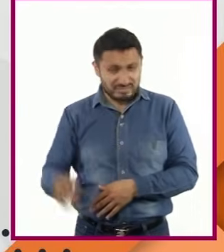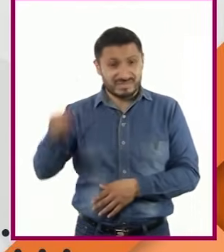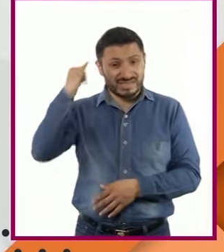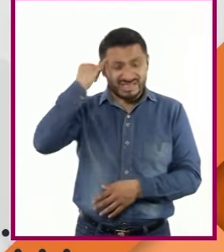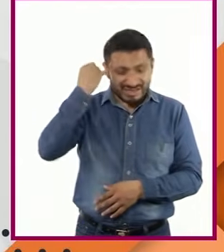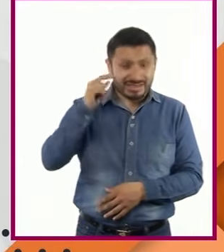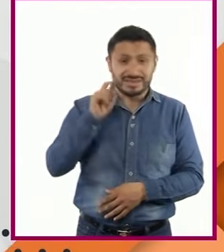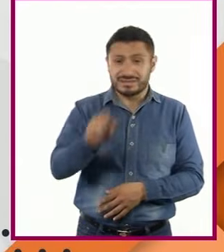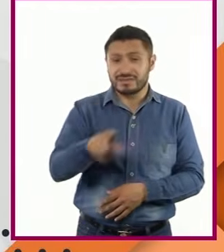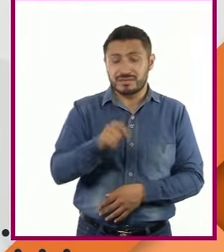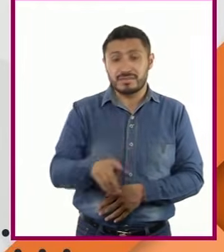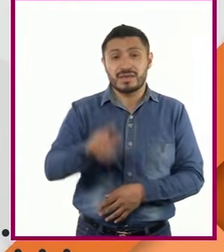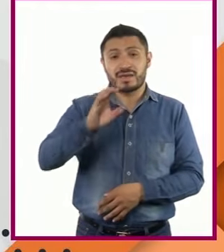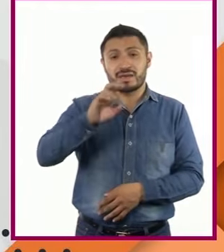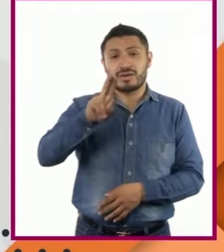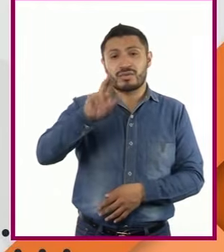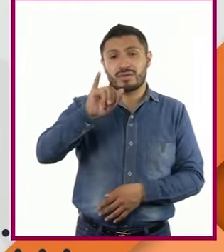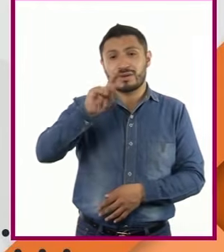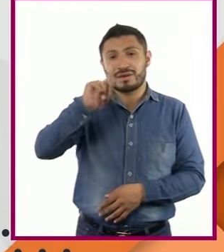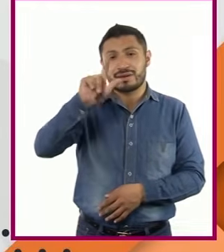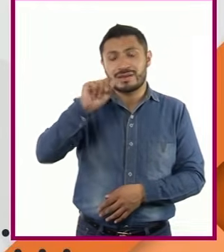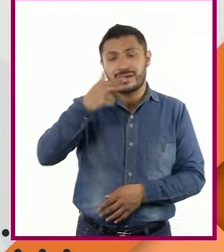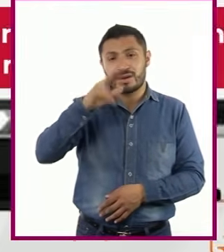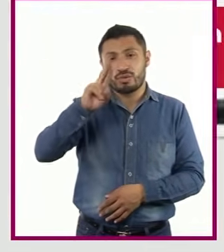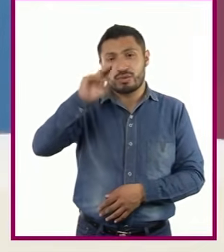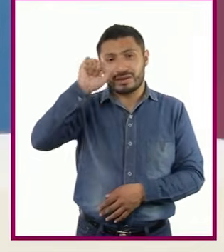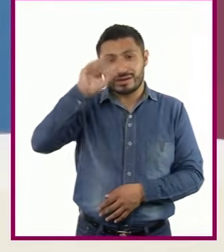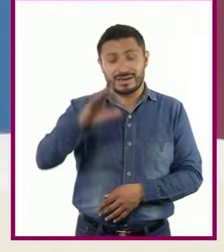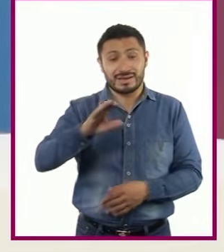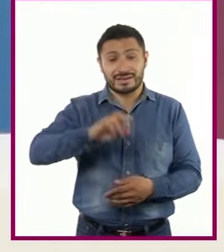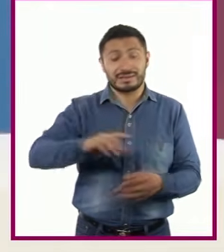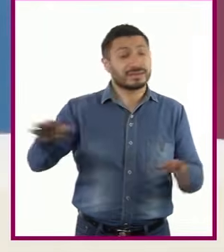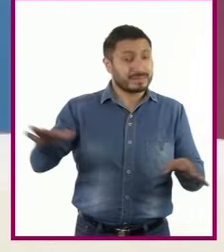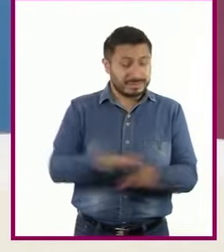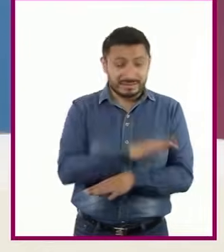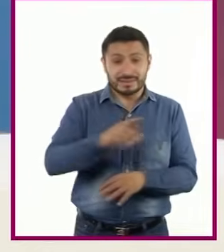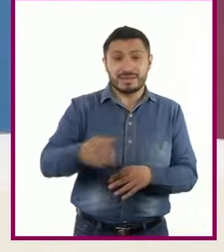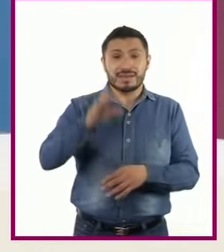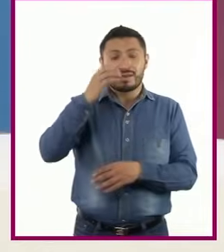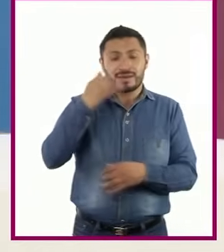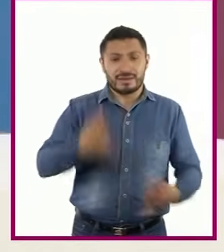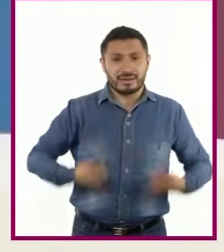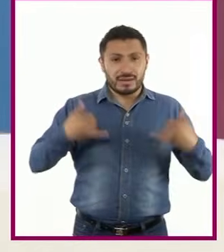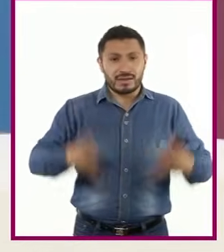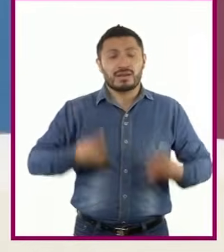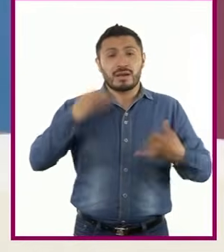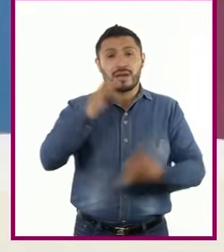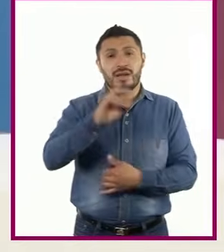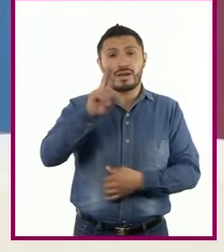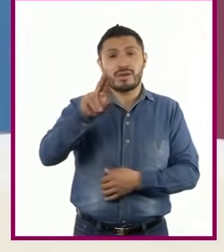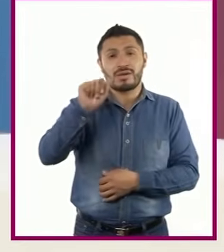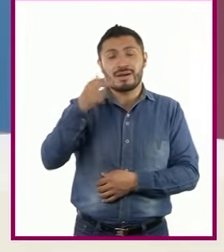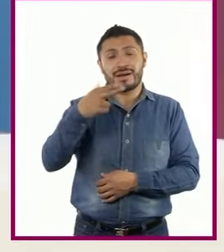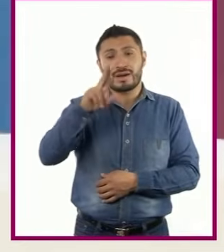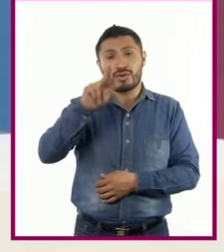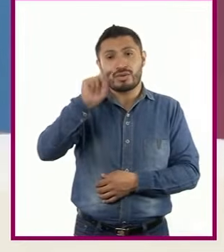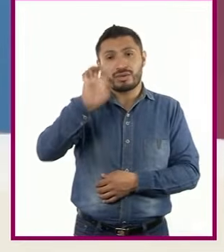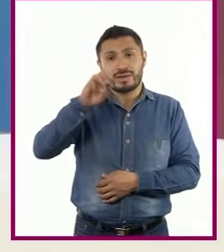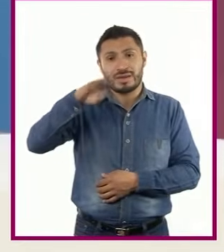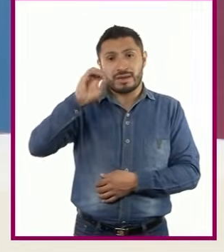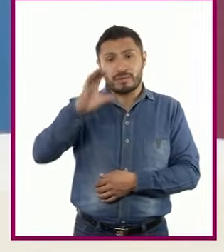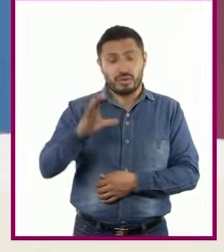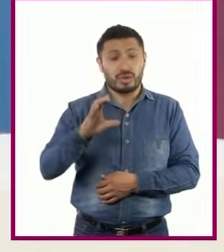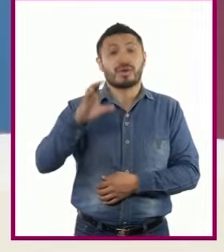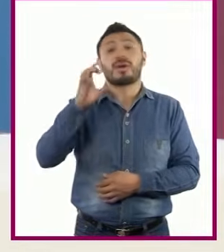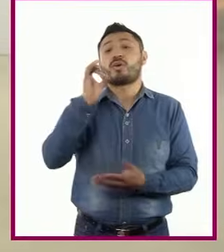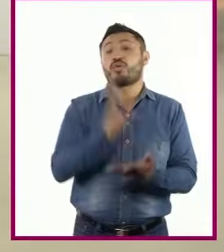encontraba Tlatoani Cuitláhuac, quien fue sustituido por el joven Cuauhtémoc, que tan solo tenía